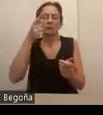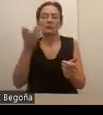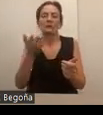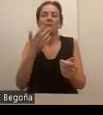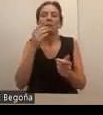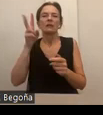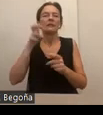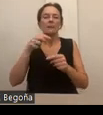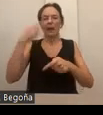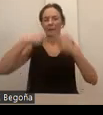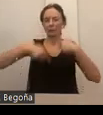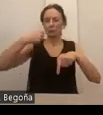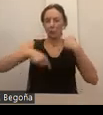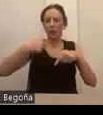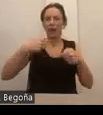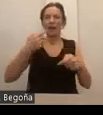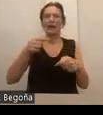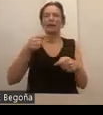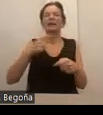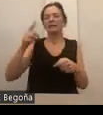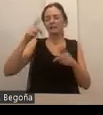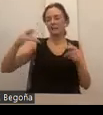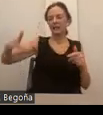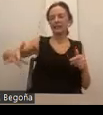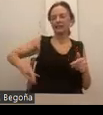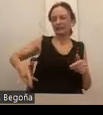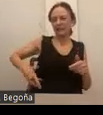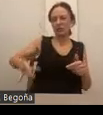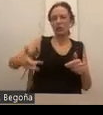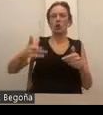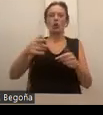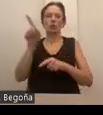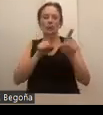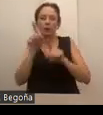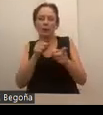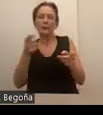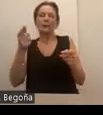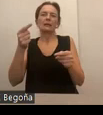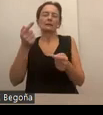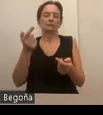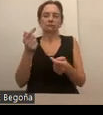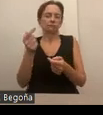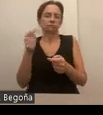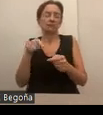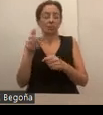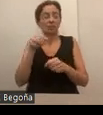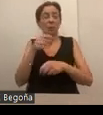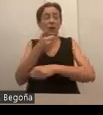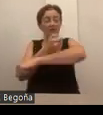vasculares, neurológicas, retinianas, nefrológicas, es decir, todas las complicaciones de la diabetes a largo plazo,